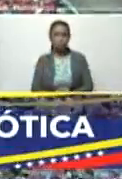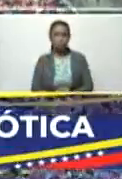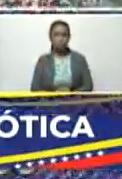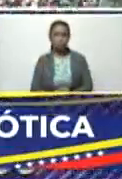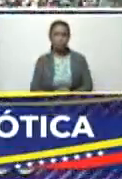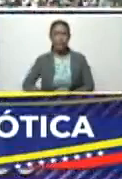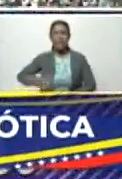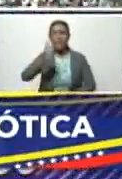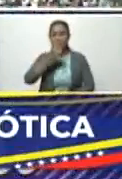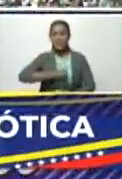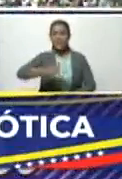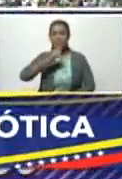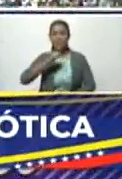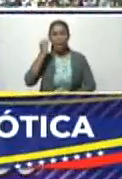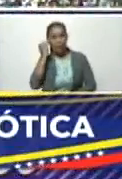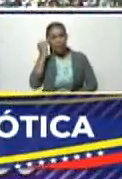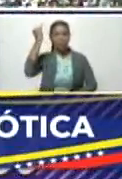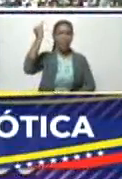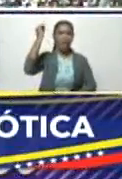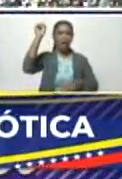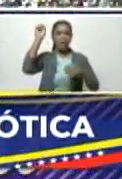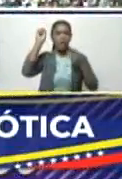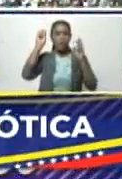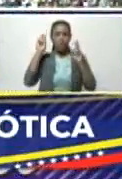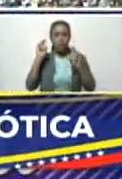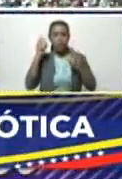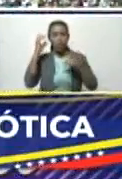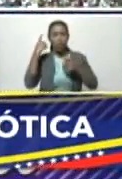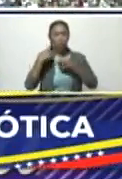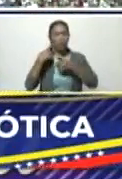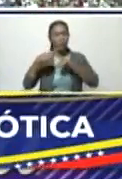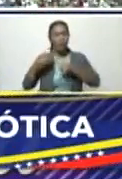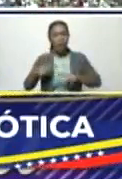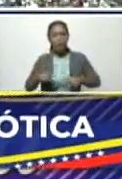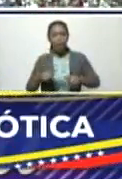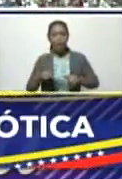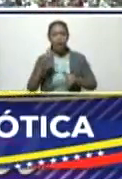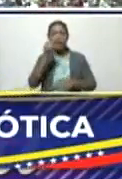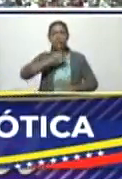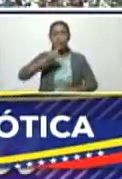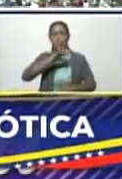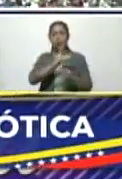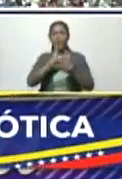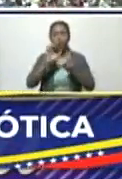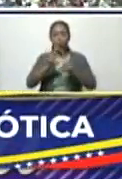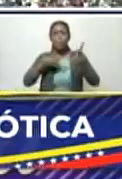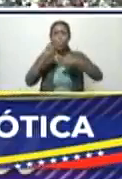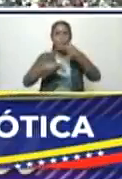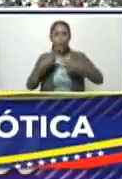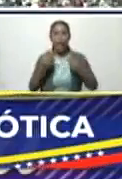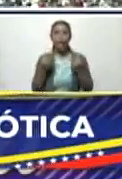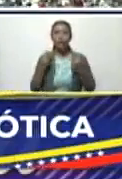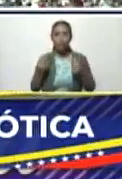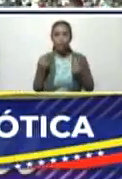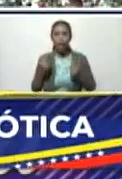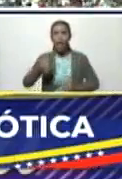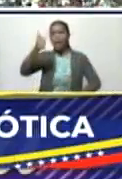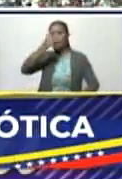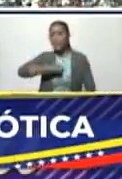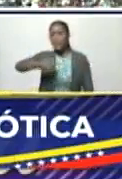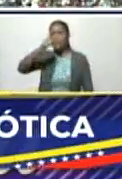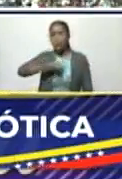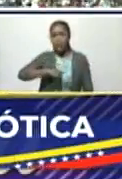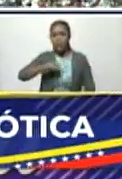a la resistencia creativa, a la resistencia cultural, política, económica, a la